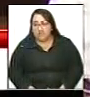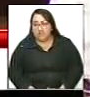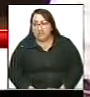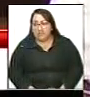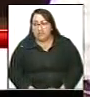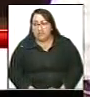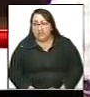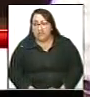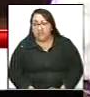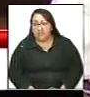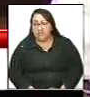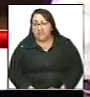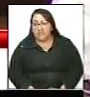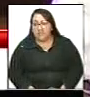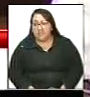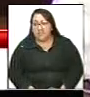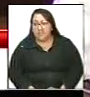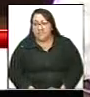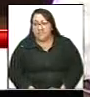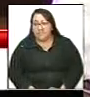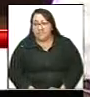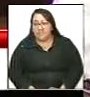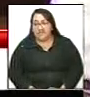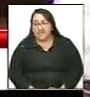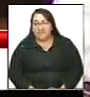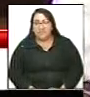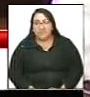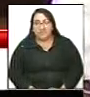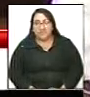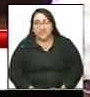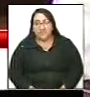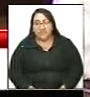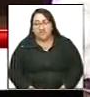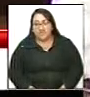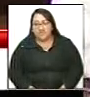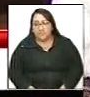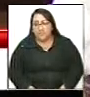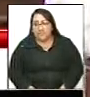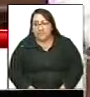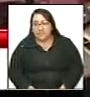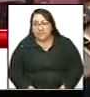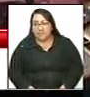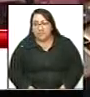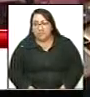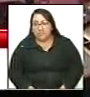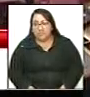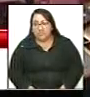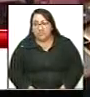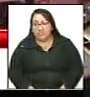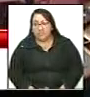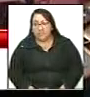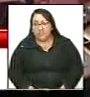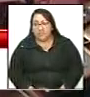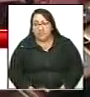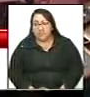si así lo estima, ya no, el doctor Tabara. Señor contralor.